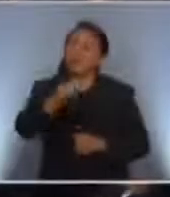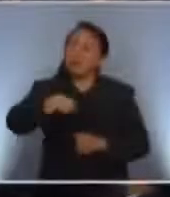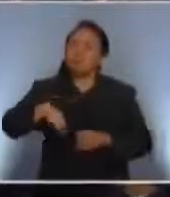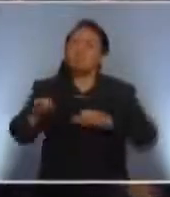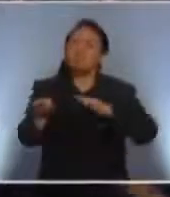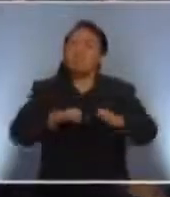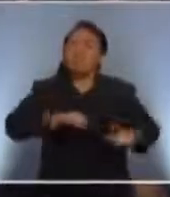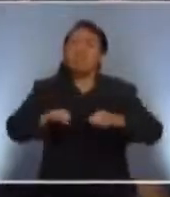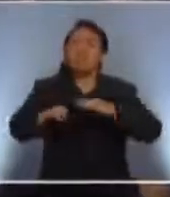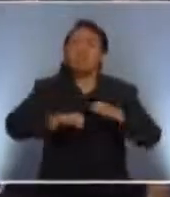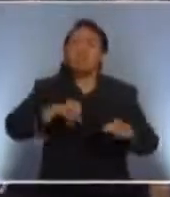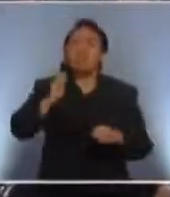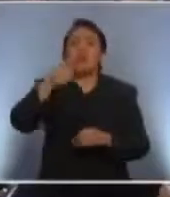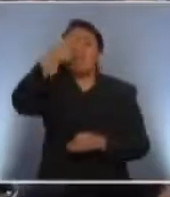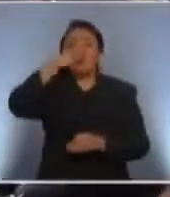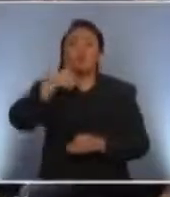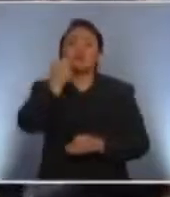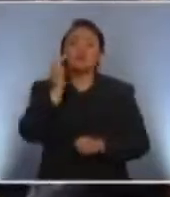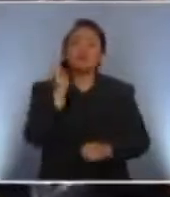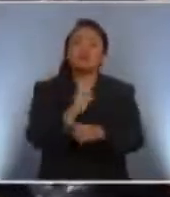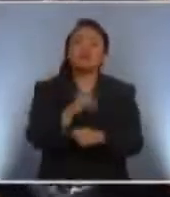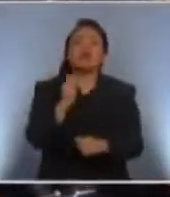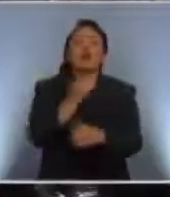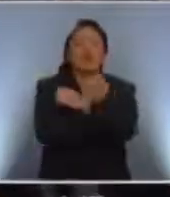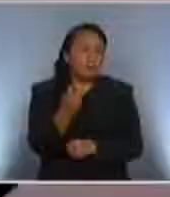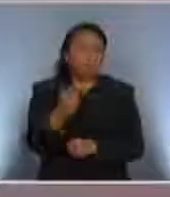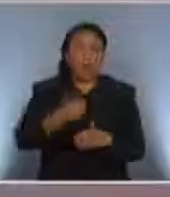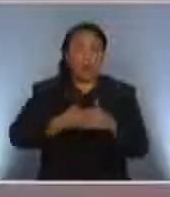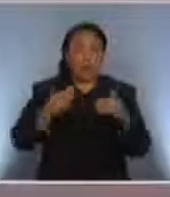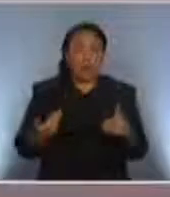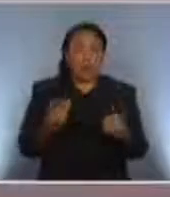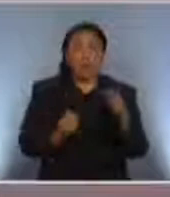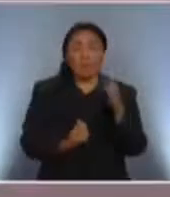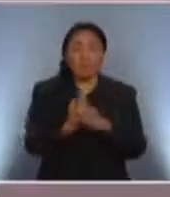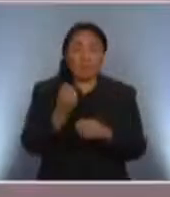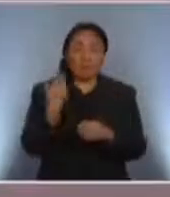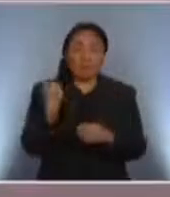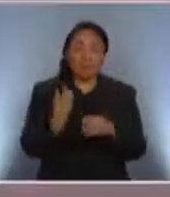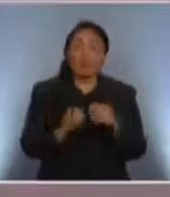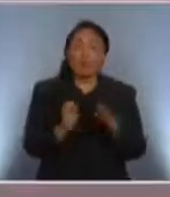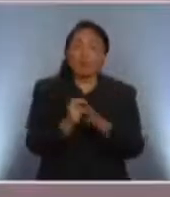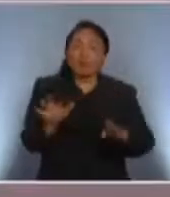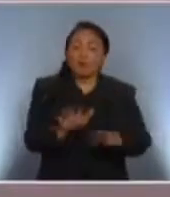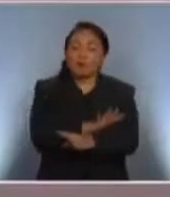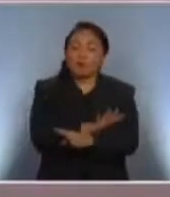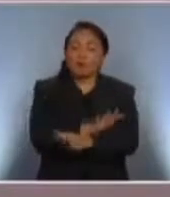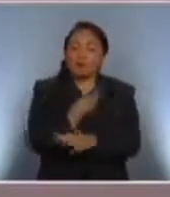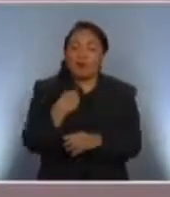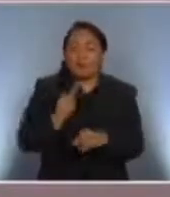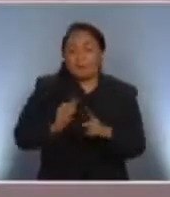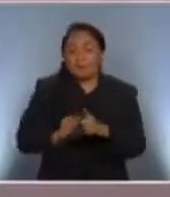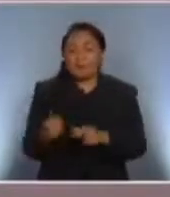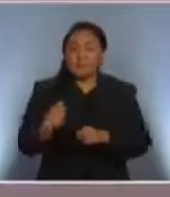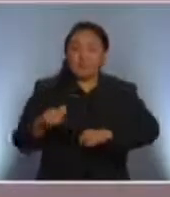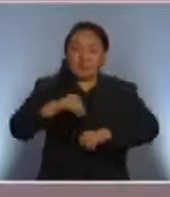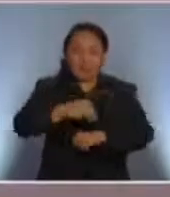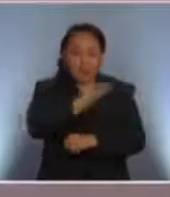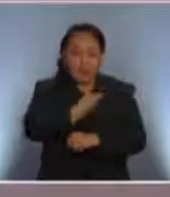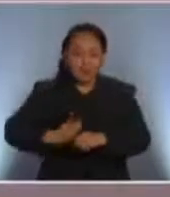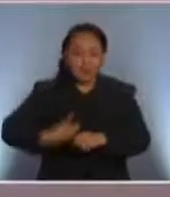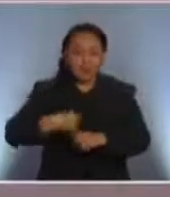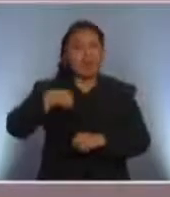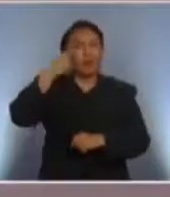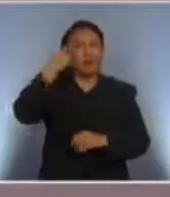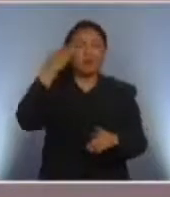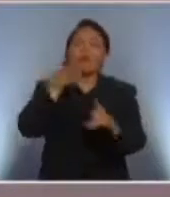Trabajamos por un México con educación de calidad. La primera reforma que impulsamos al inicio de esta administración fue